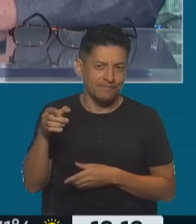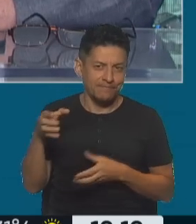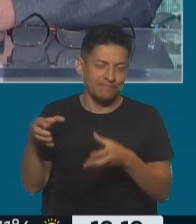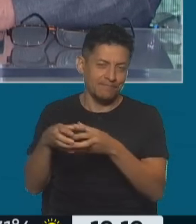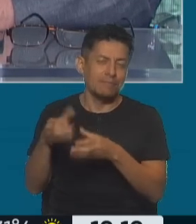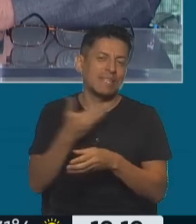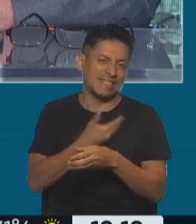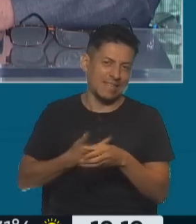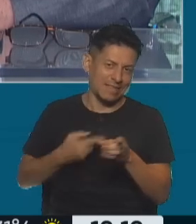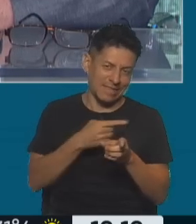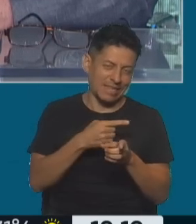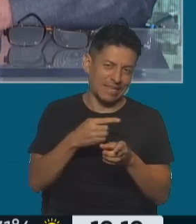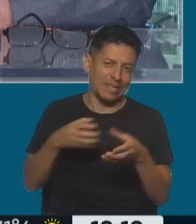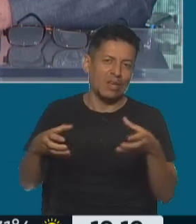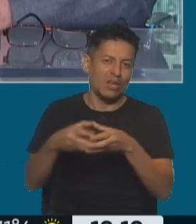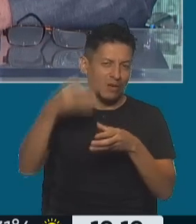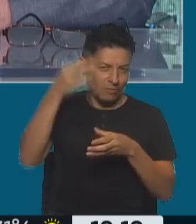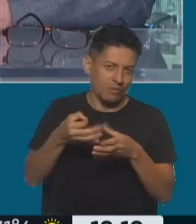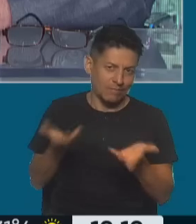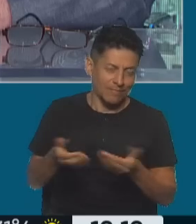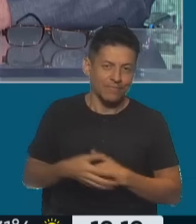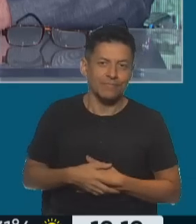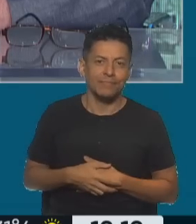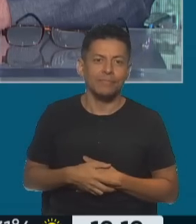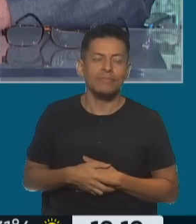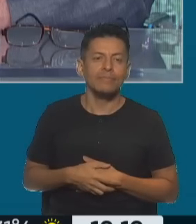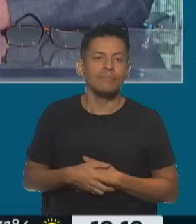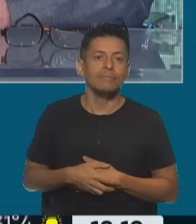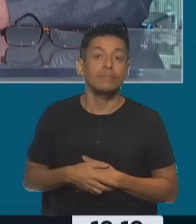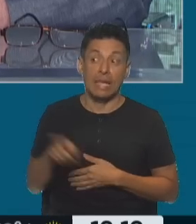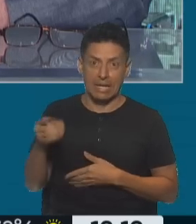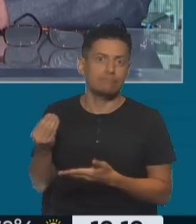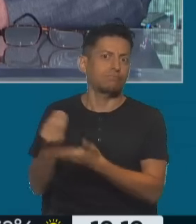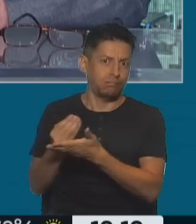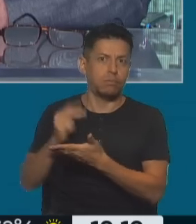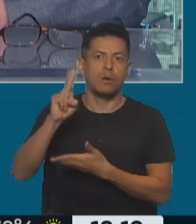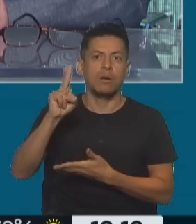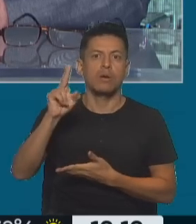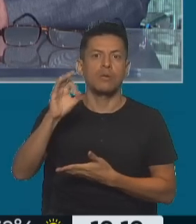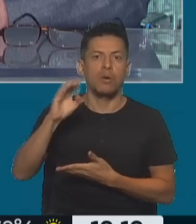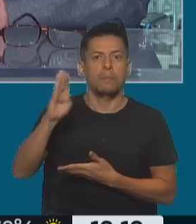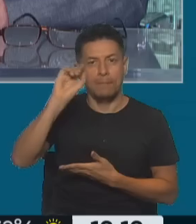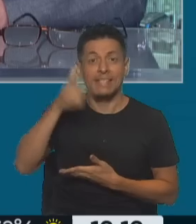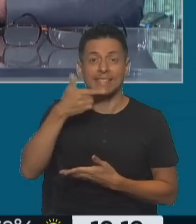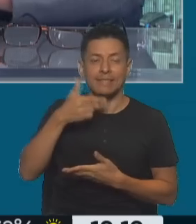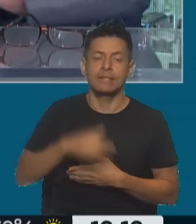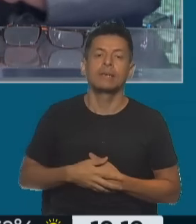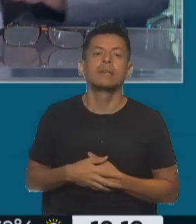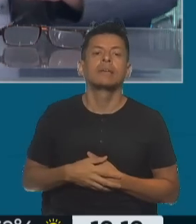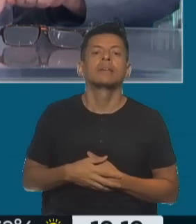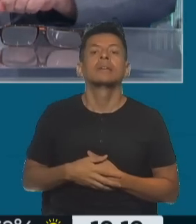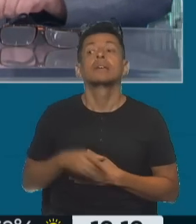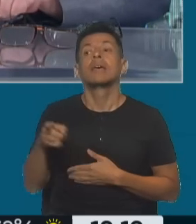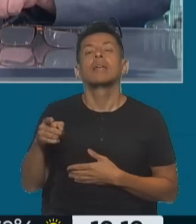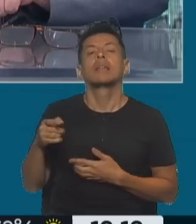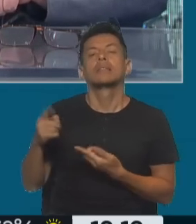presidente de la Corte, o de todo ministro de la Corte tiene vocalías. El máximo cargo lo tenía Robles, lo tiene Robles, que hablaba con